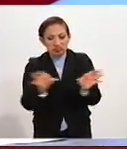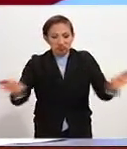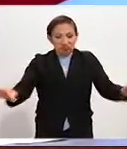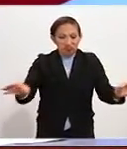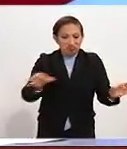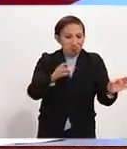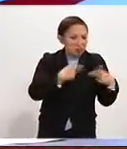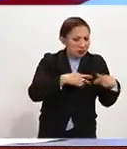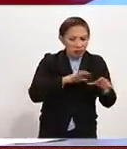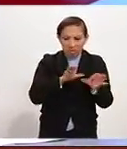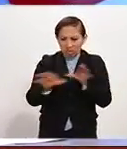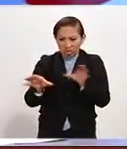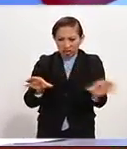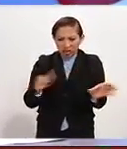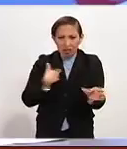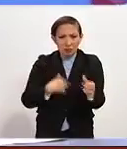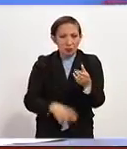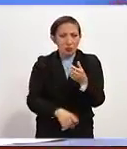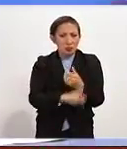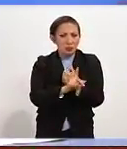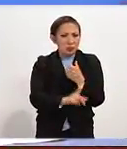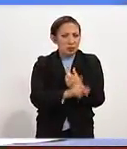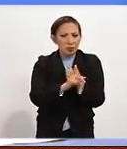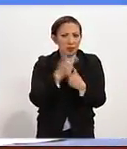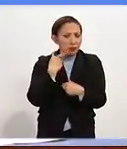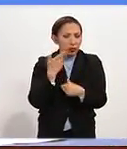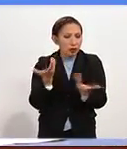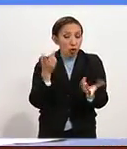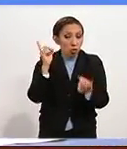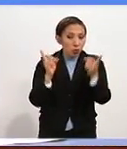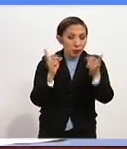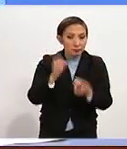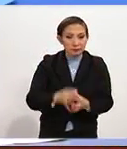ante este largo proceso político, ante esta incertidumbre?